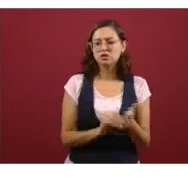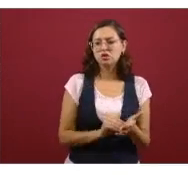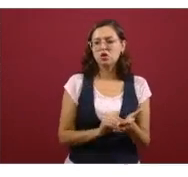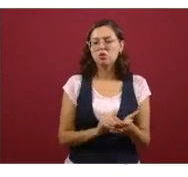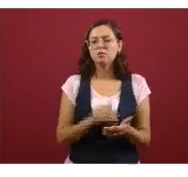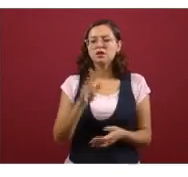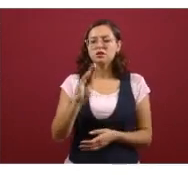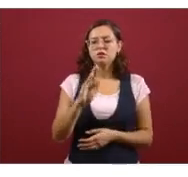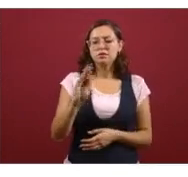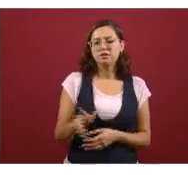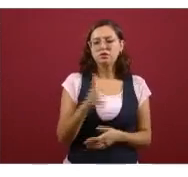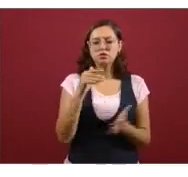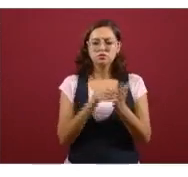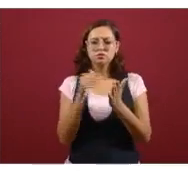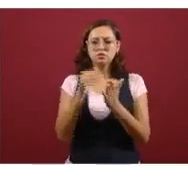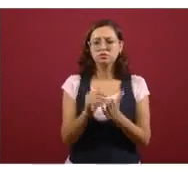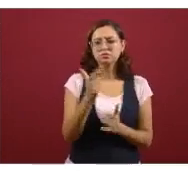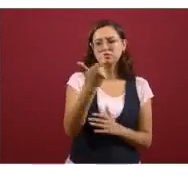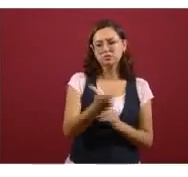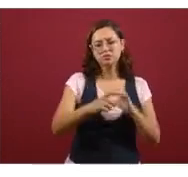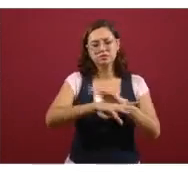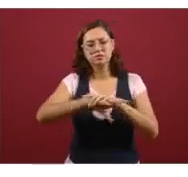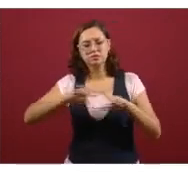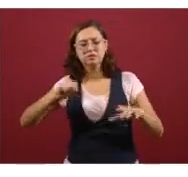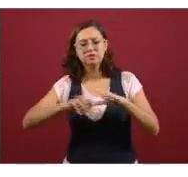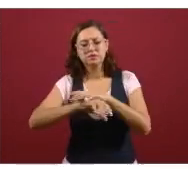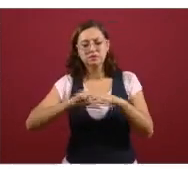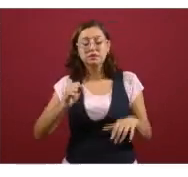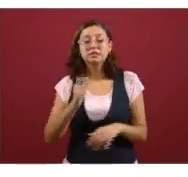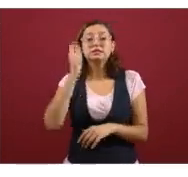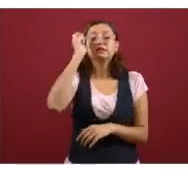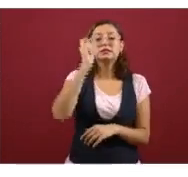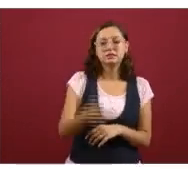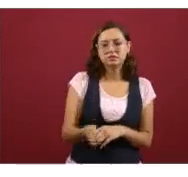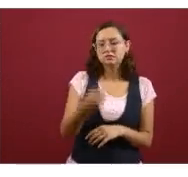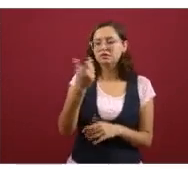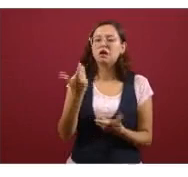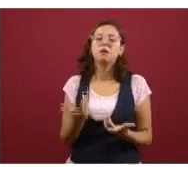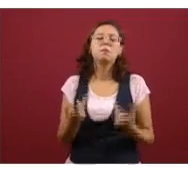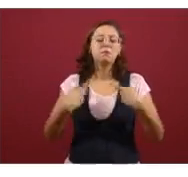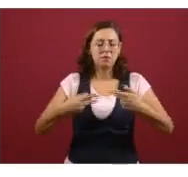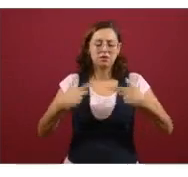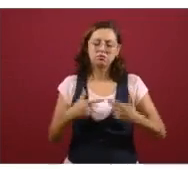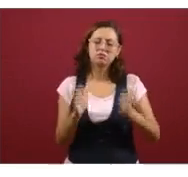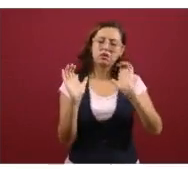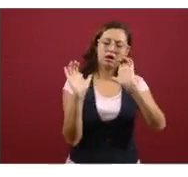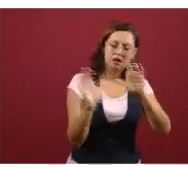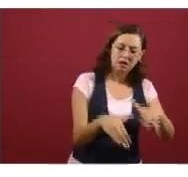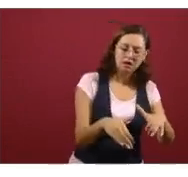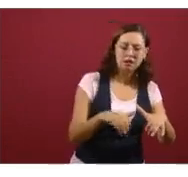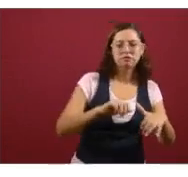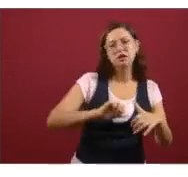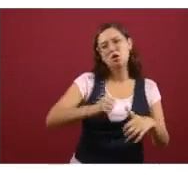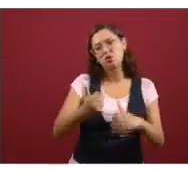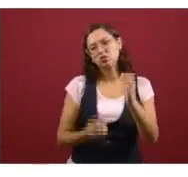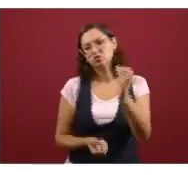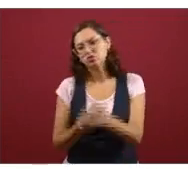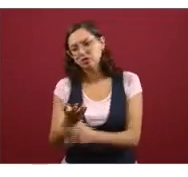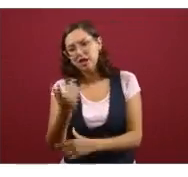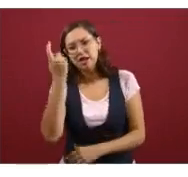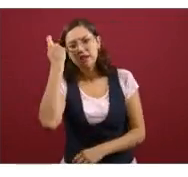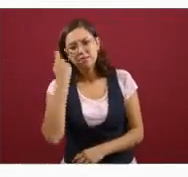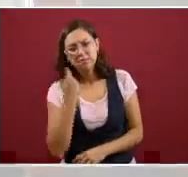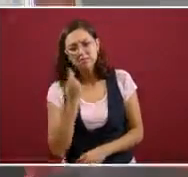75.398 millones de pesos, lo cual quiere decir que es un sistema muy dinámico con entrada de trabajadores y trabajadoras que están entrando al